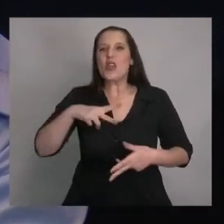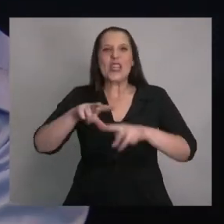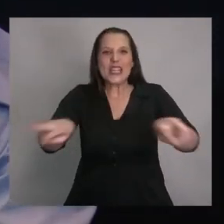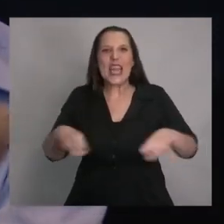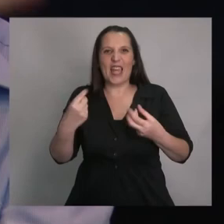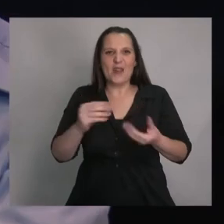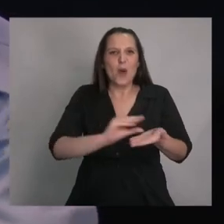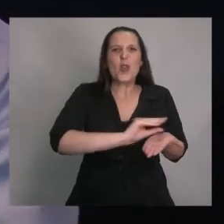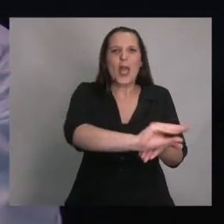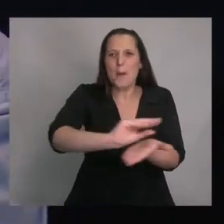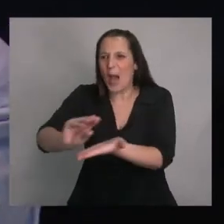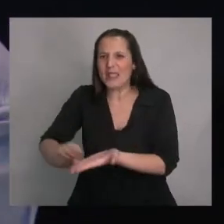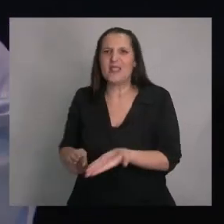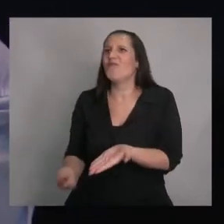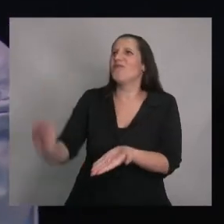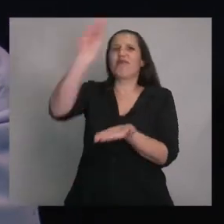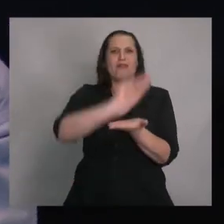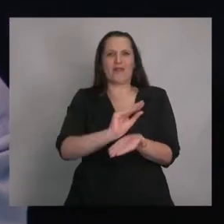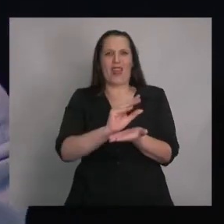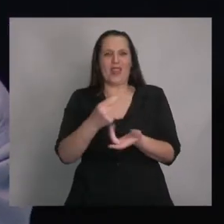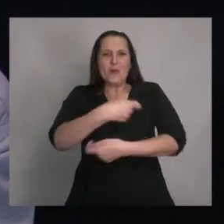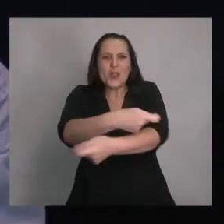pocas manos hay que distribuirlo